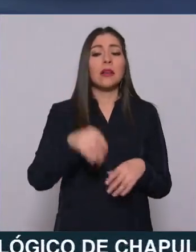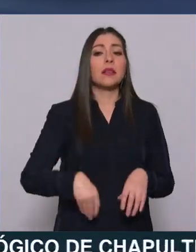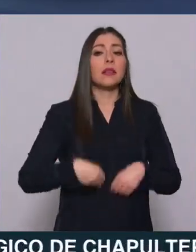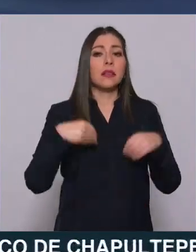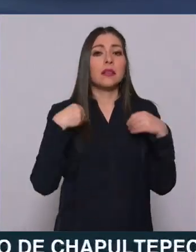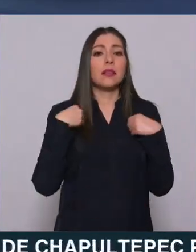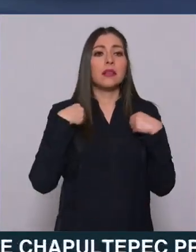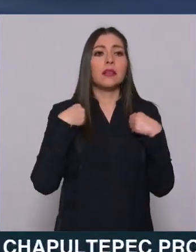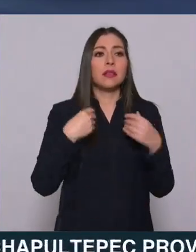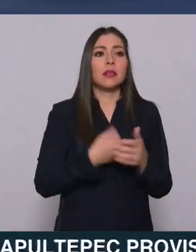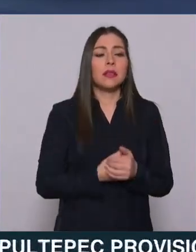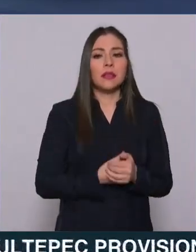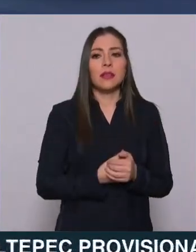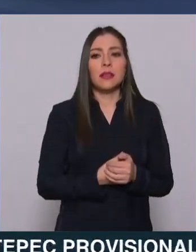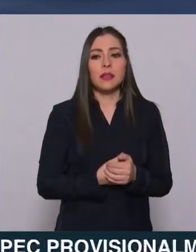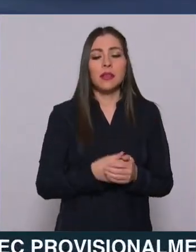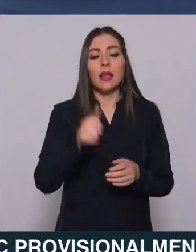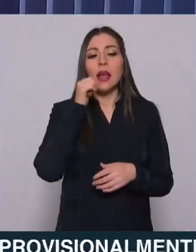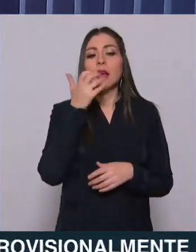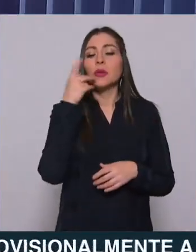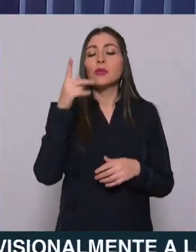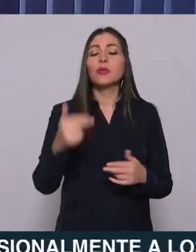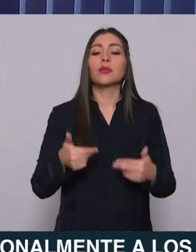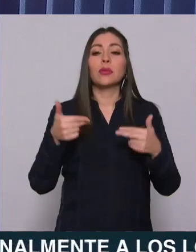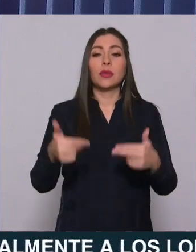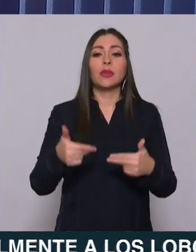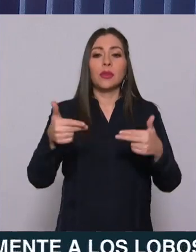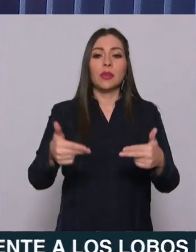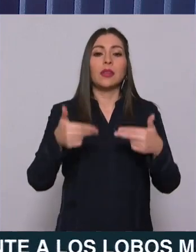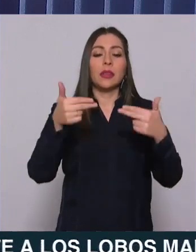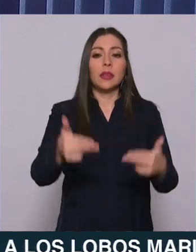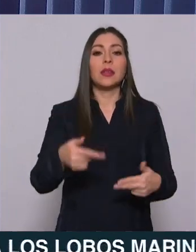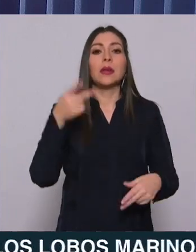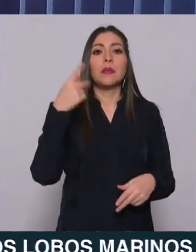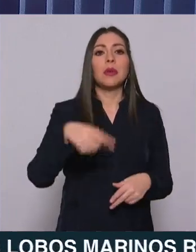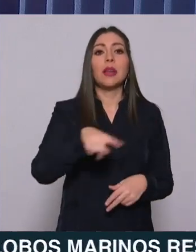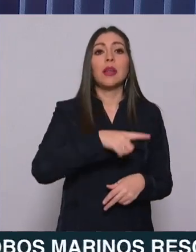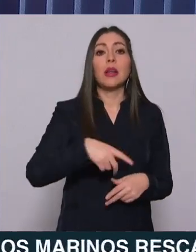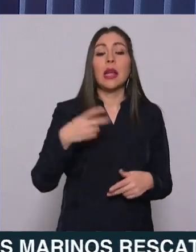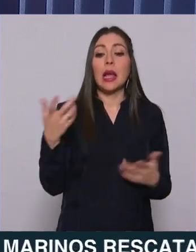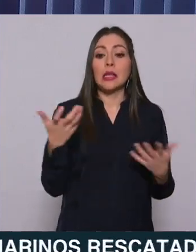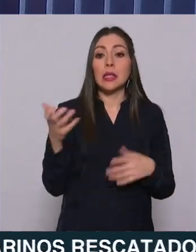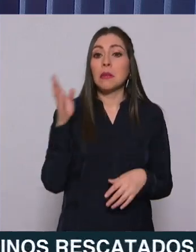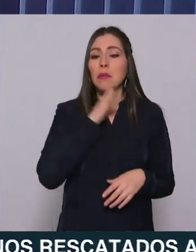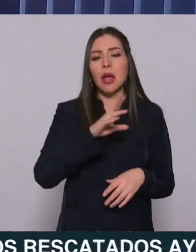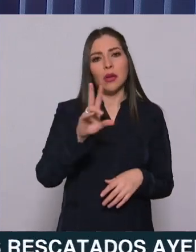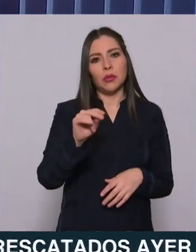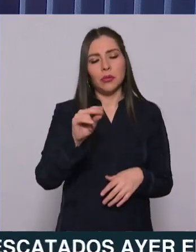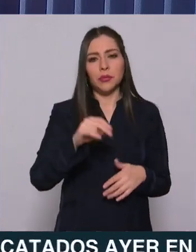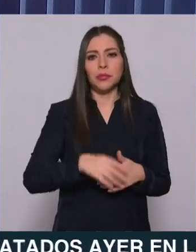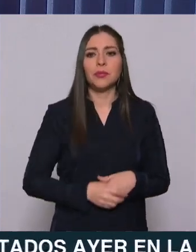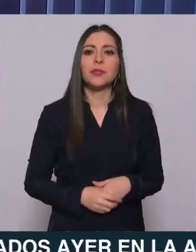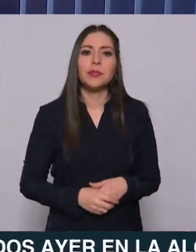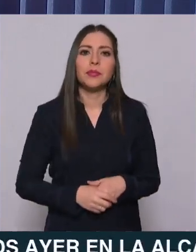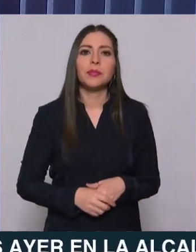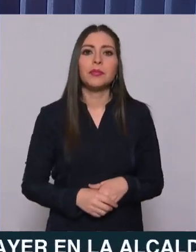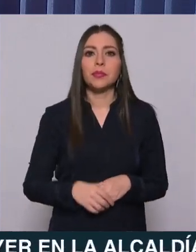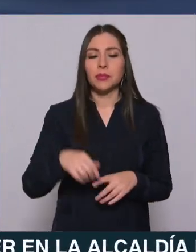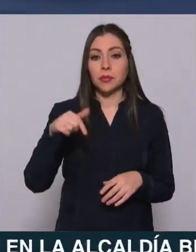hemos hecho desde generaciones, pero eso no significa que no esté mal hecho. En